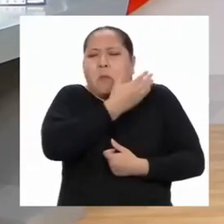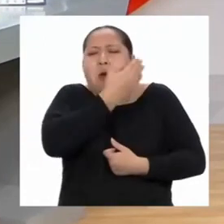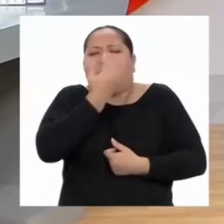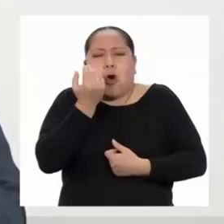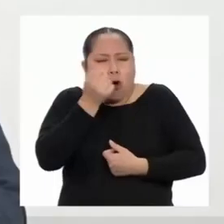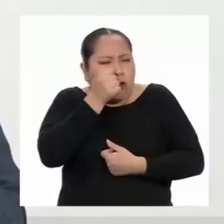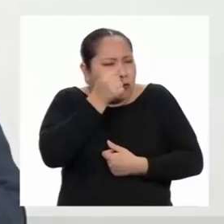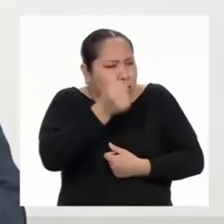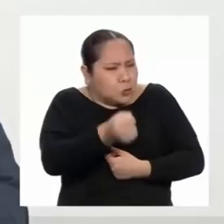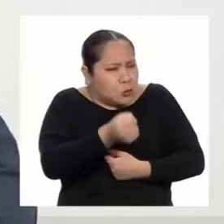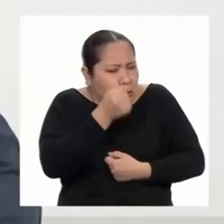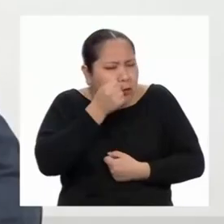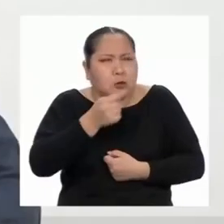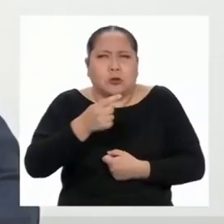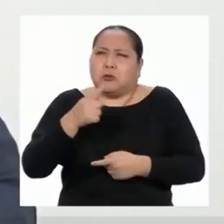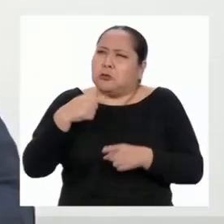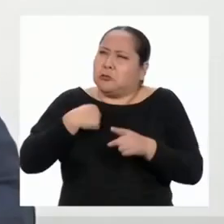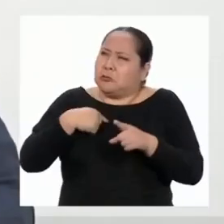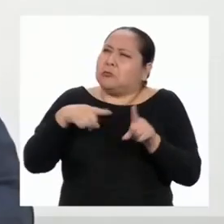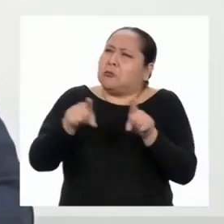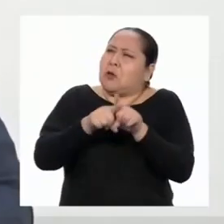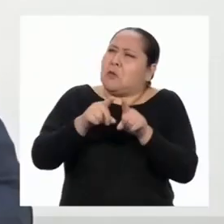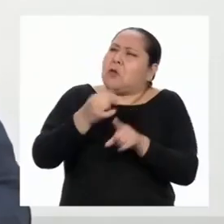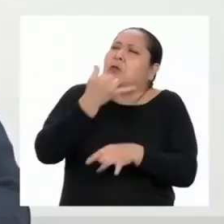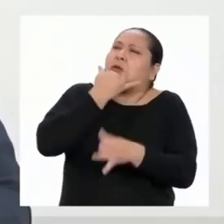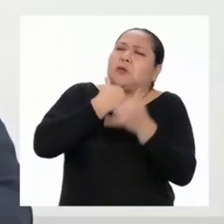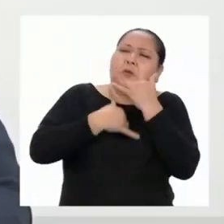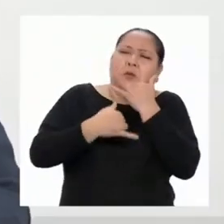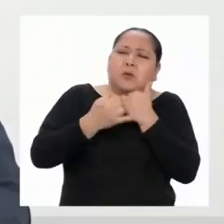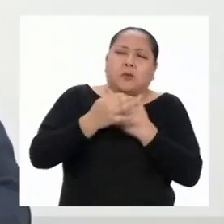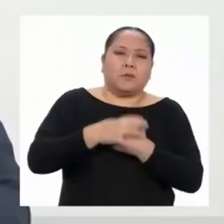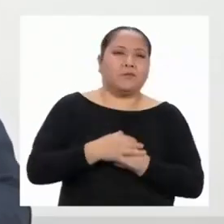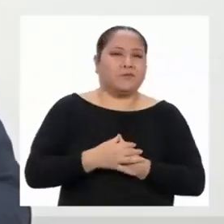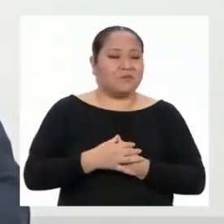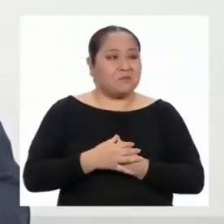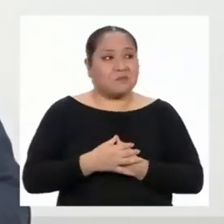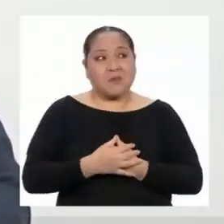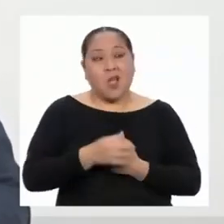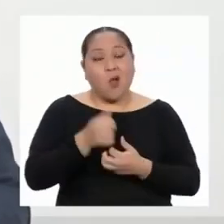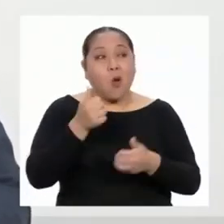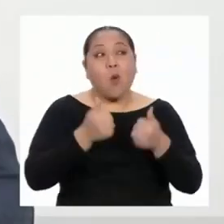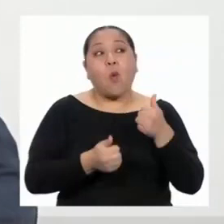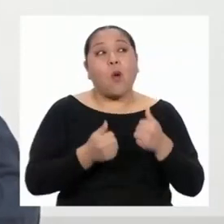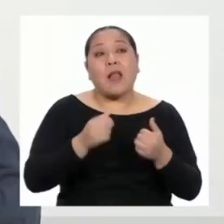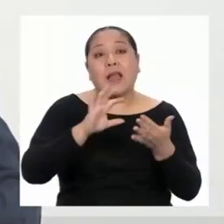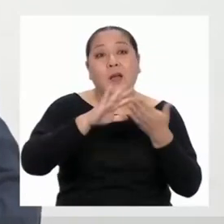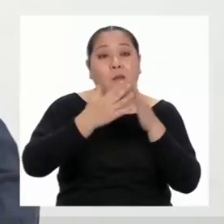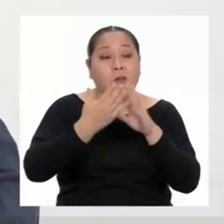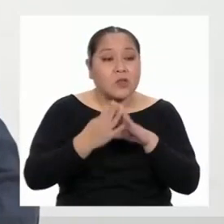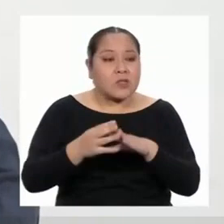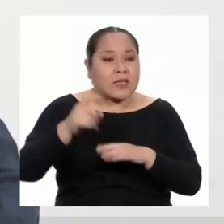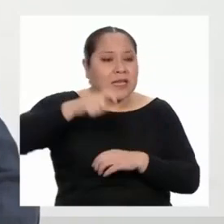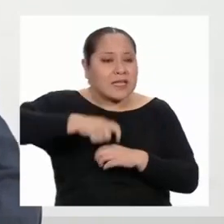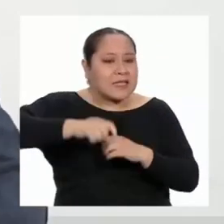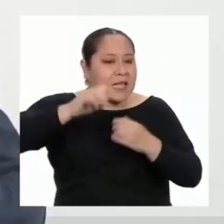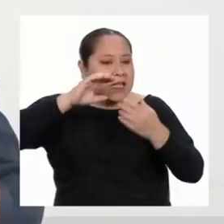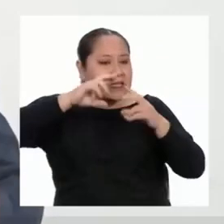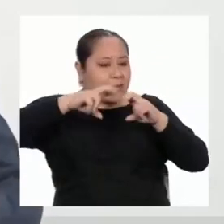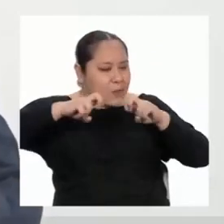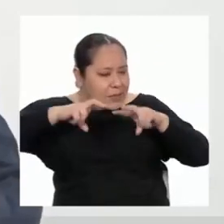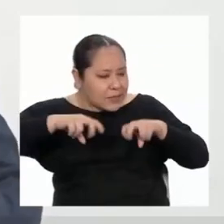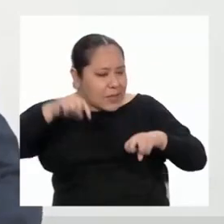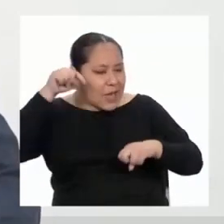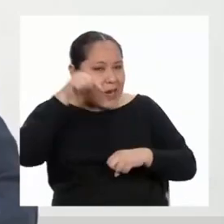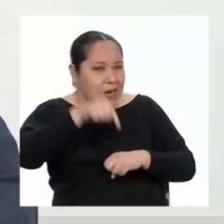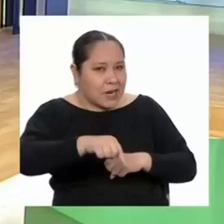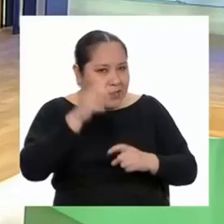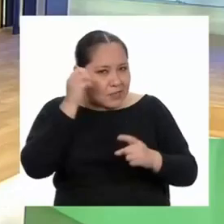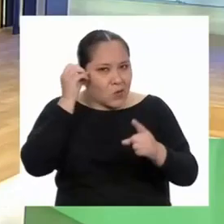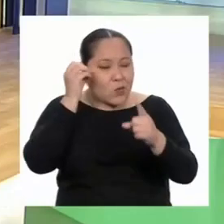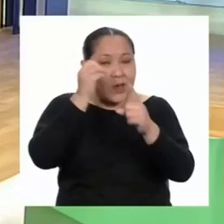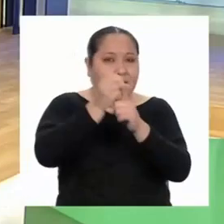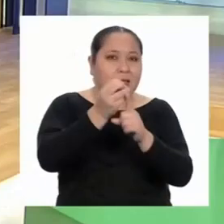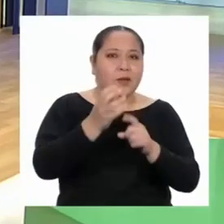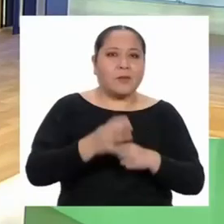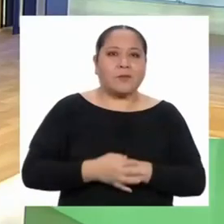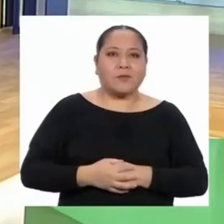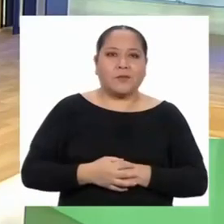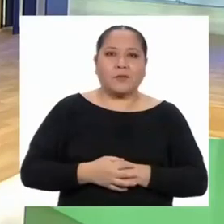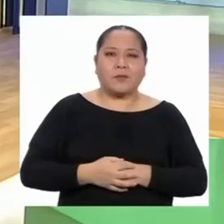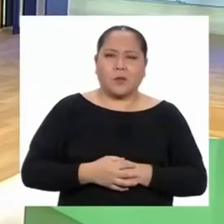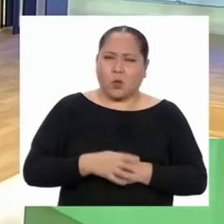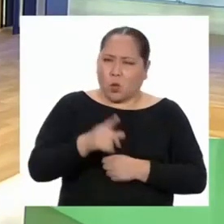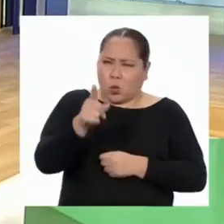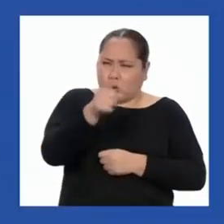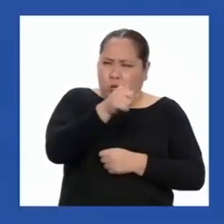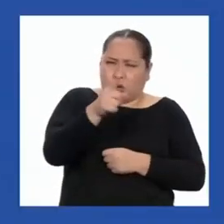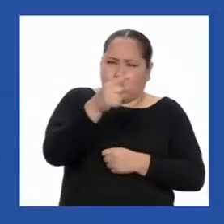equivocamos. En ese caso, ¿qué población nos interesaría investigar para esta misión? ¿Para este reto? ¿Ustedes